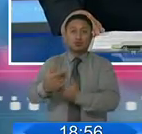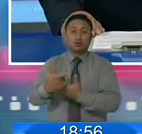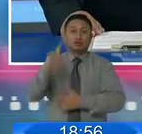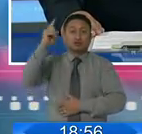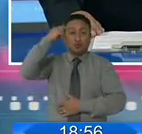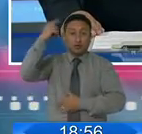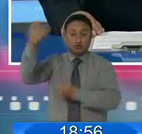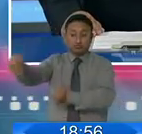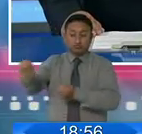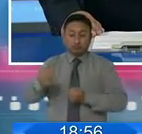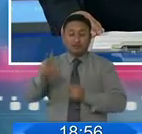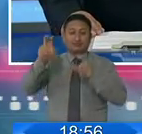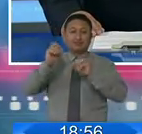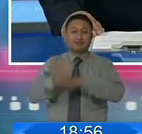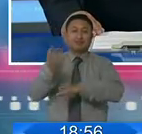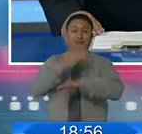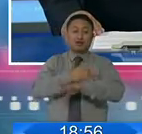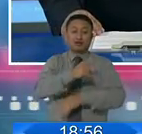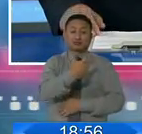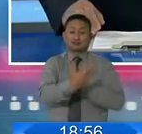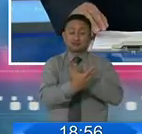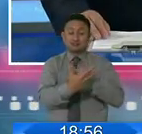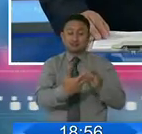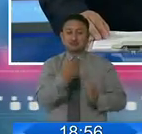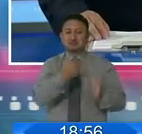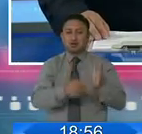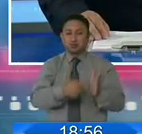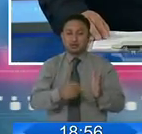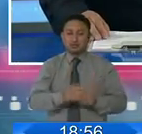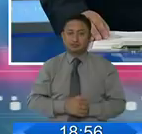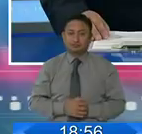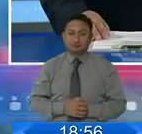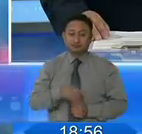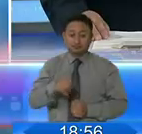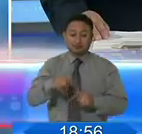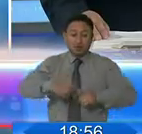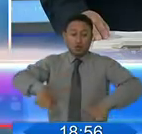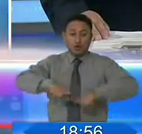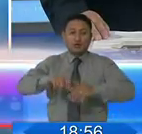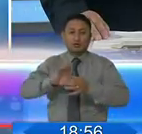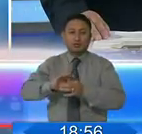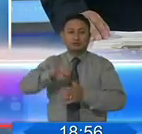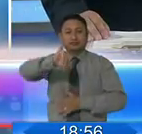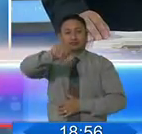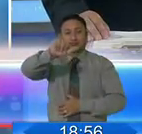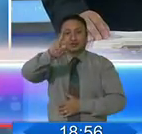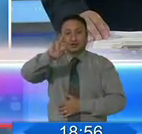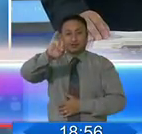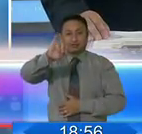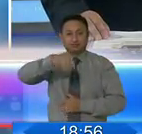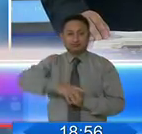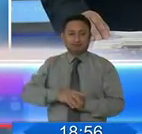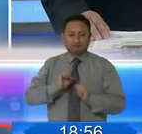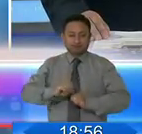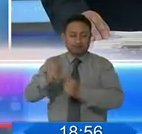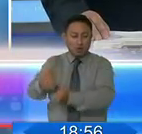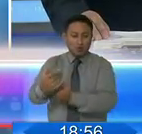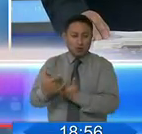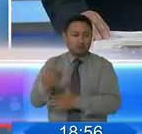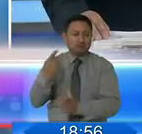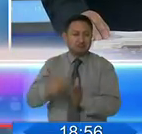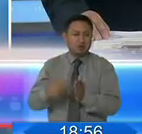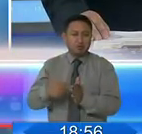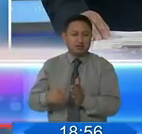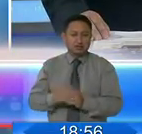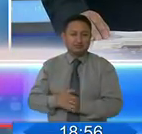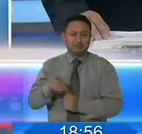por el gobierno sobre lo ocurrido con sus allegados en el punto se encuentra nuestro compañero javier rosero para contarnos los